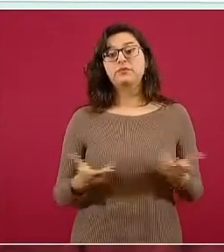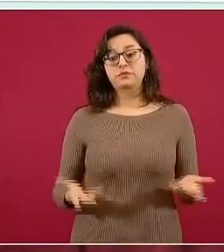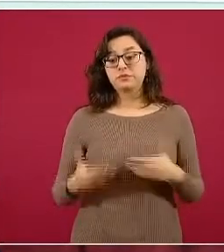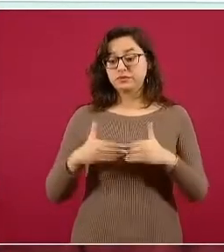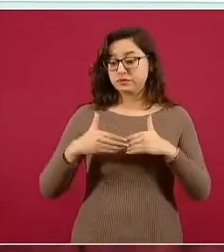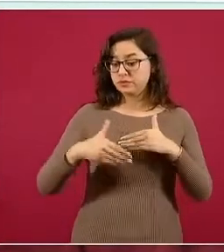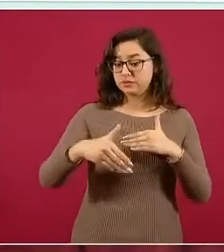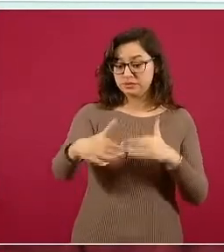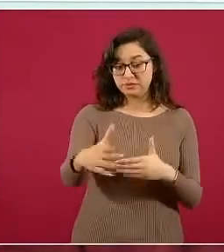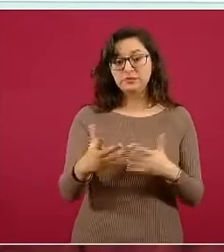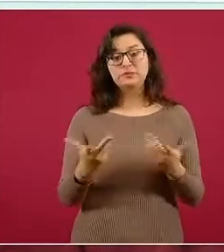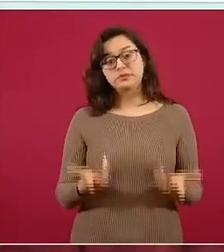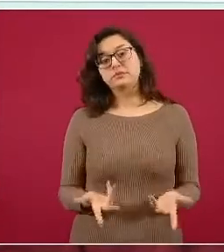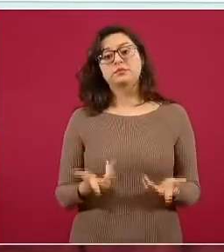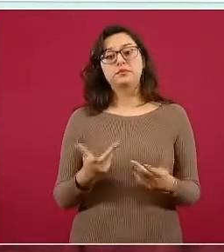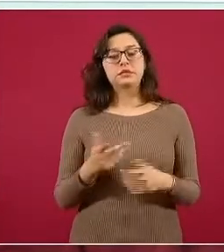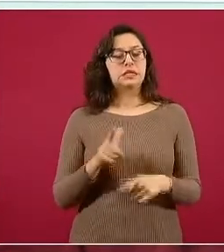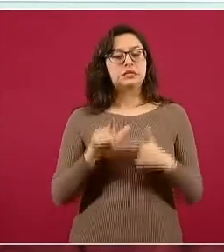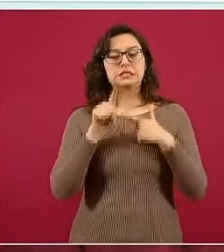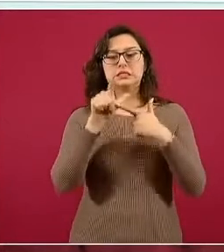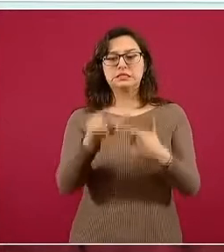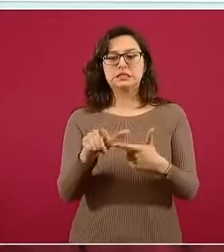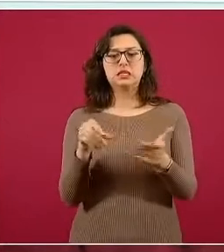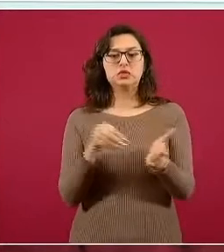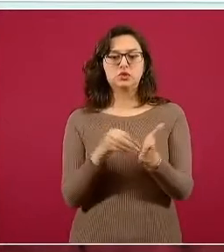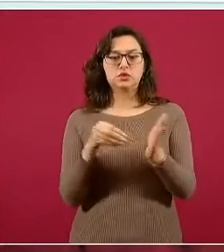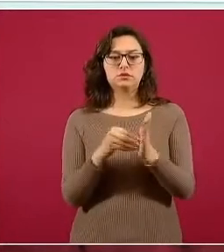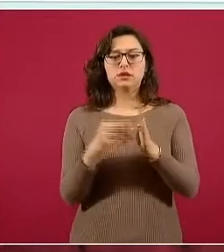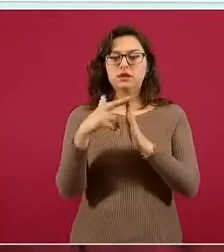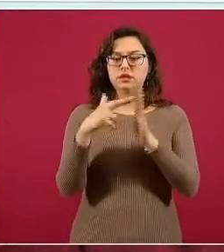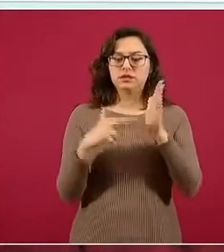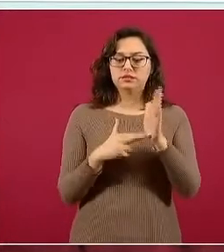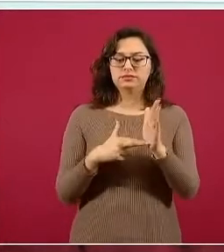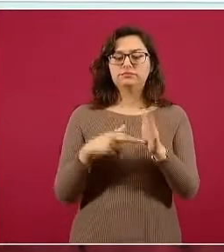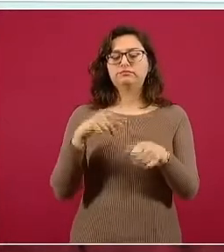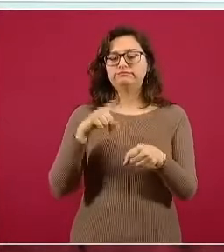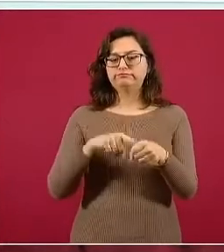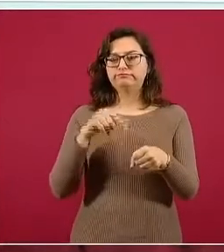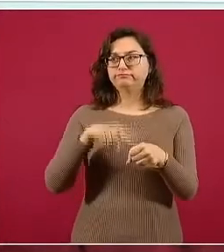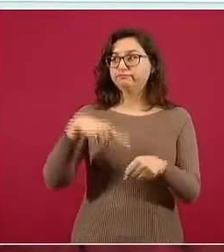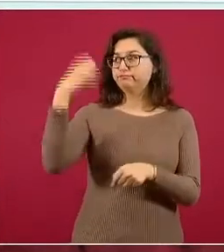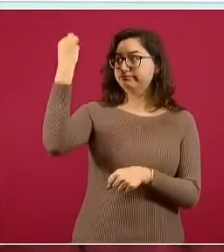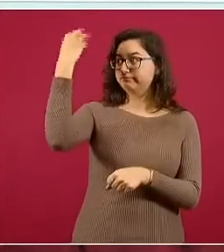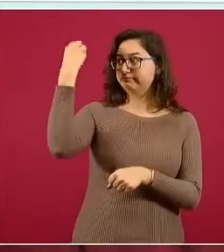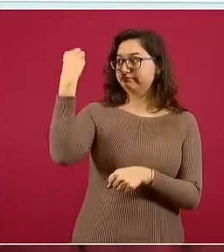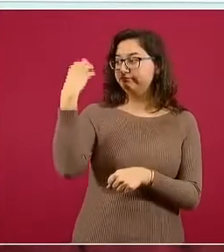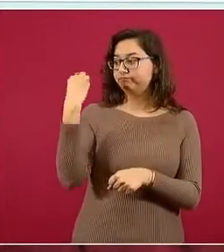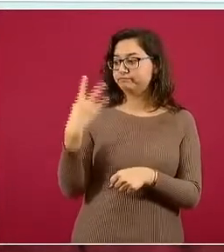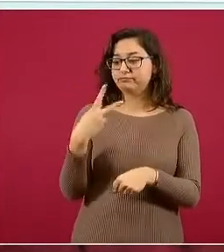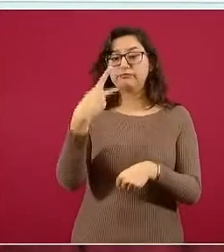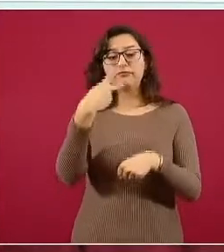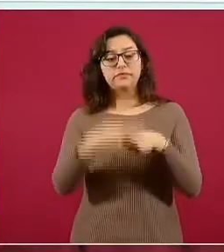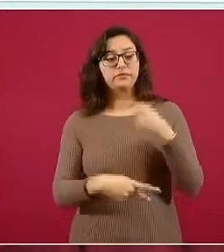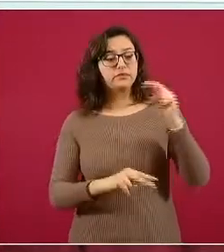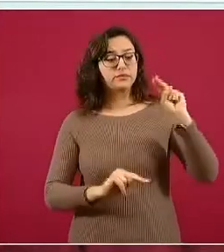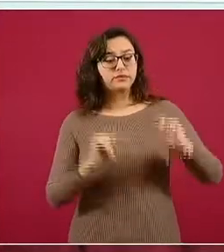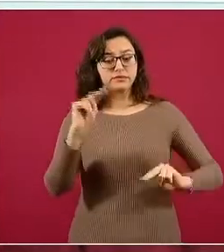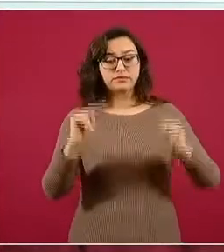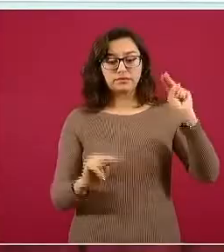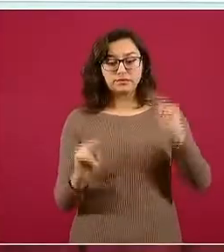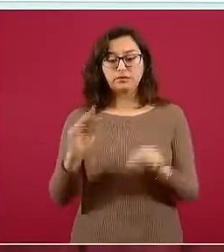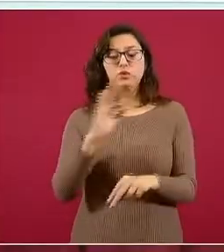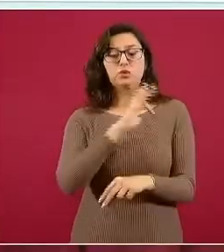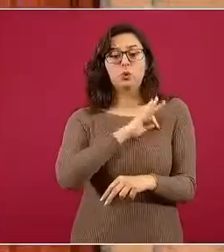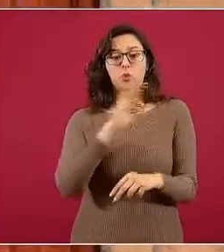realizándose las actividades del semáforo de riesgo epidémico, el cual precisamente nos permite